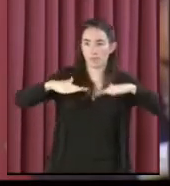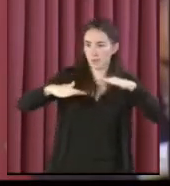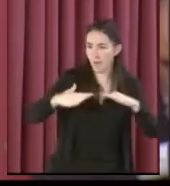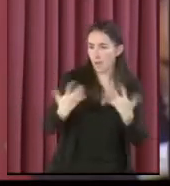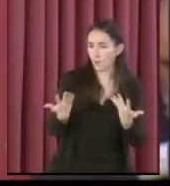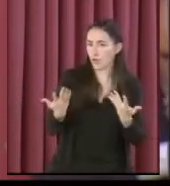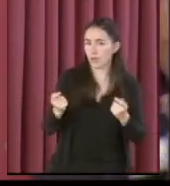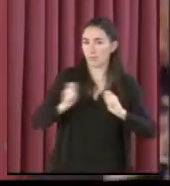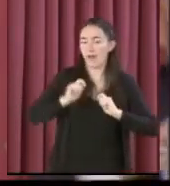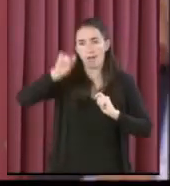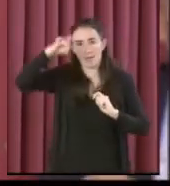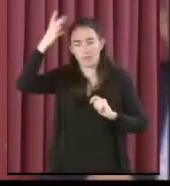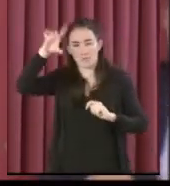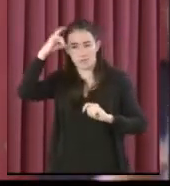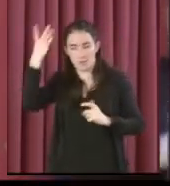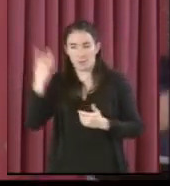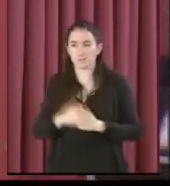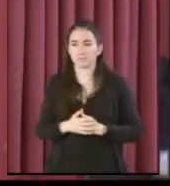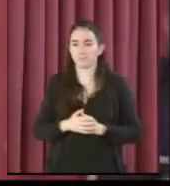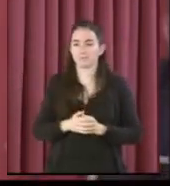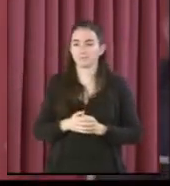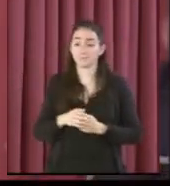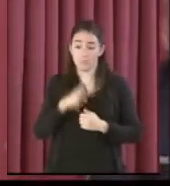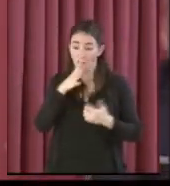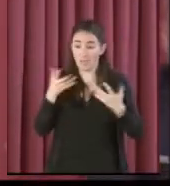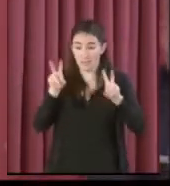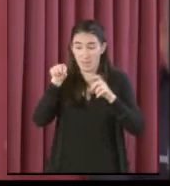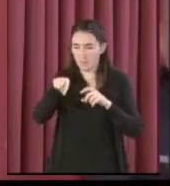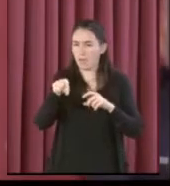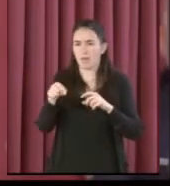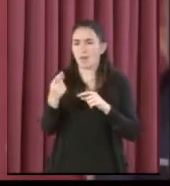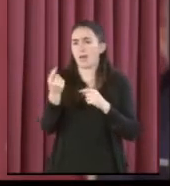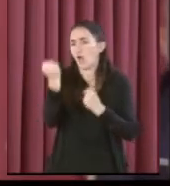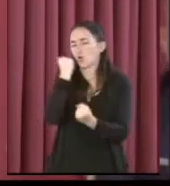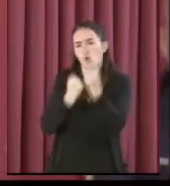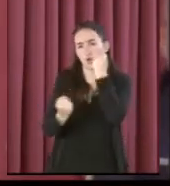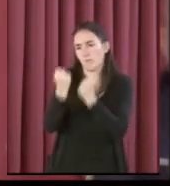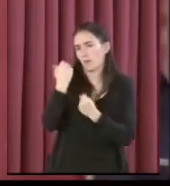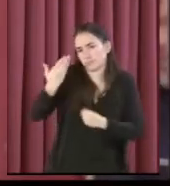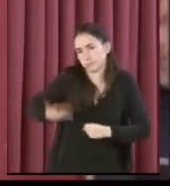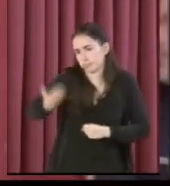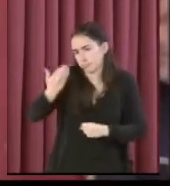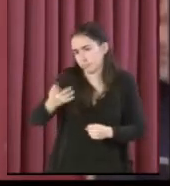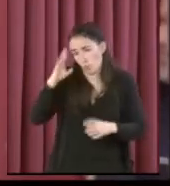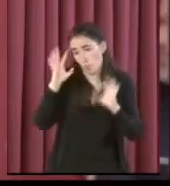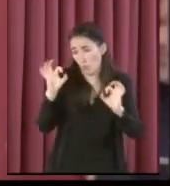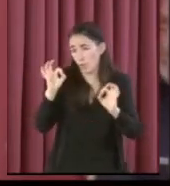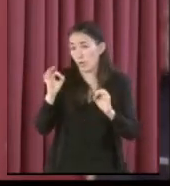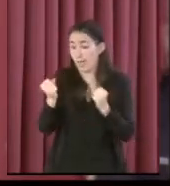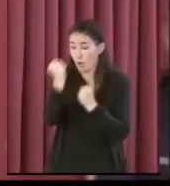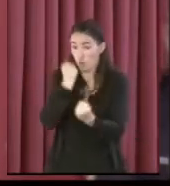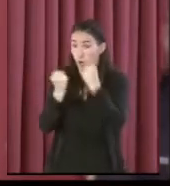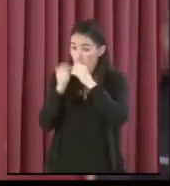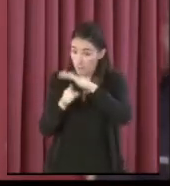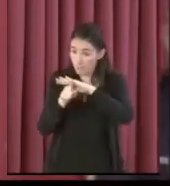en este contexto, el crecimiento económico es un factor importante. Porque, ¿quién lo duda? El crecimiento económico, cuando